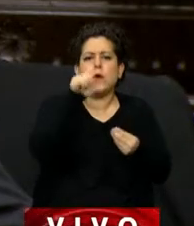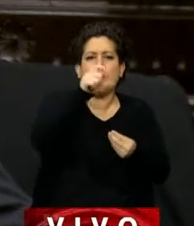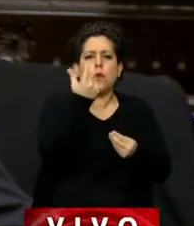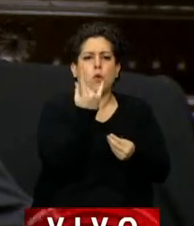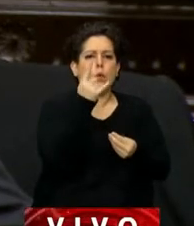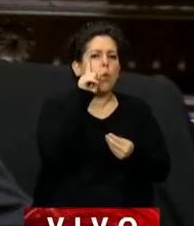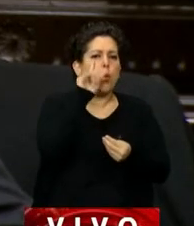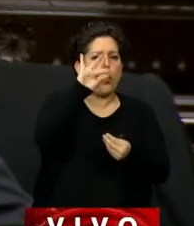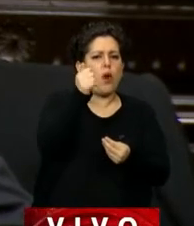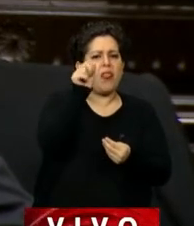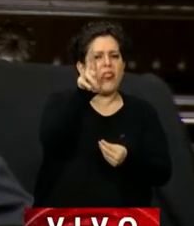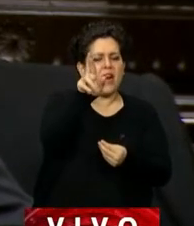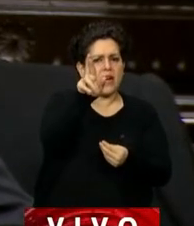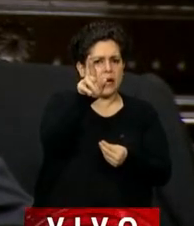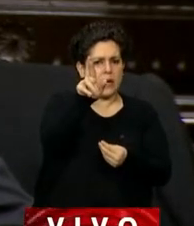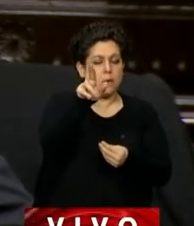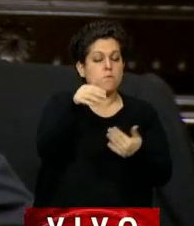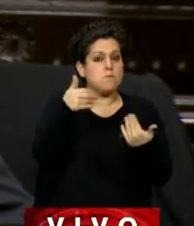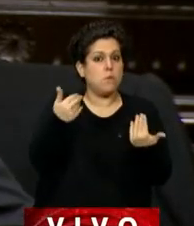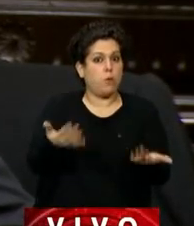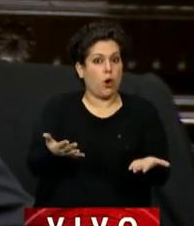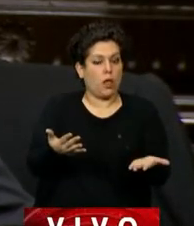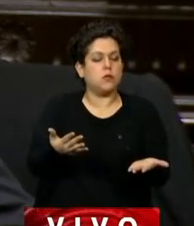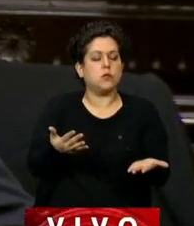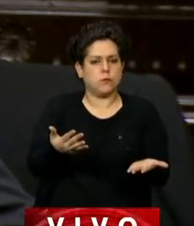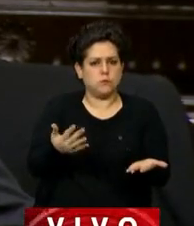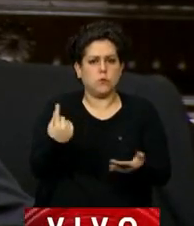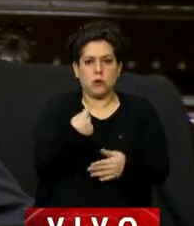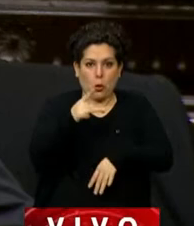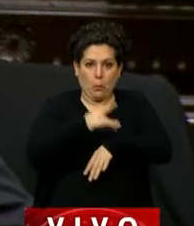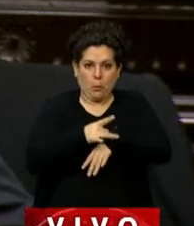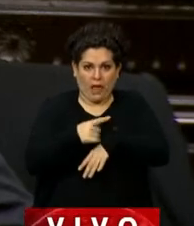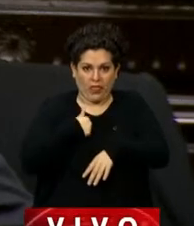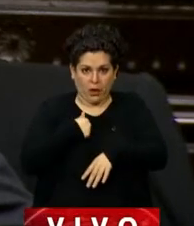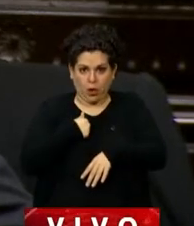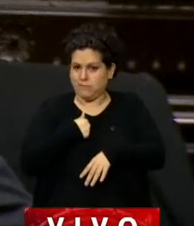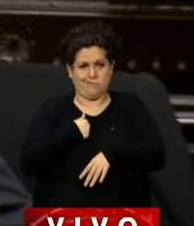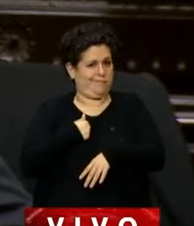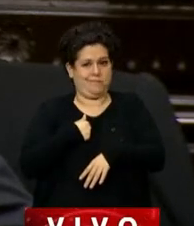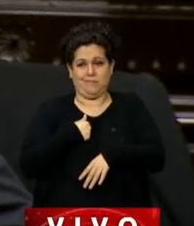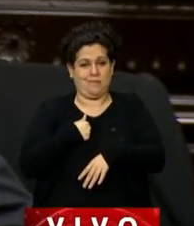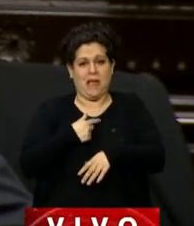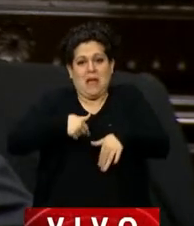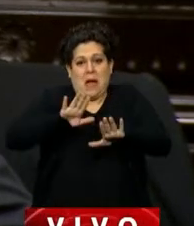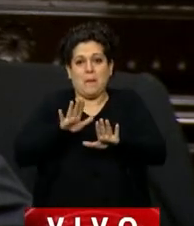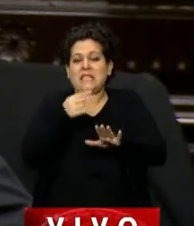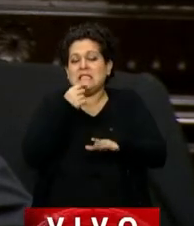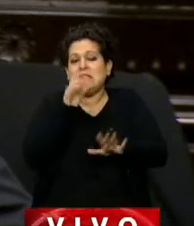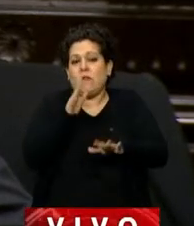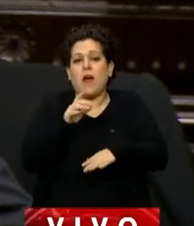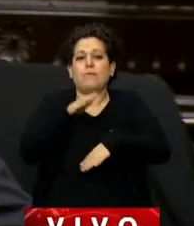cuidar. No por eso somos médicos, sino seríamos probablemente